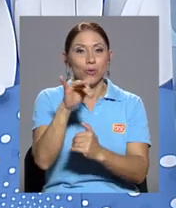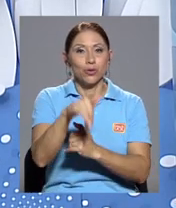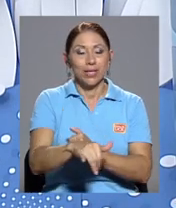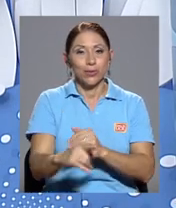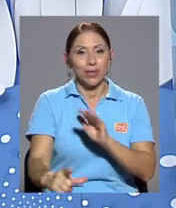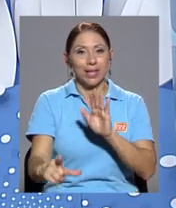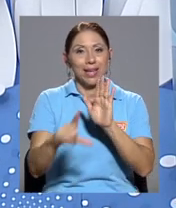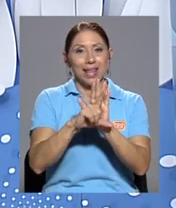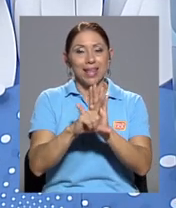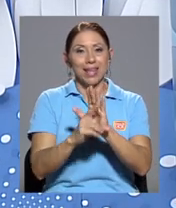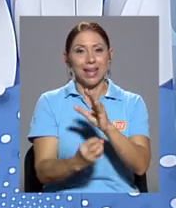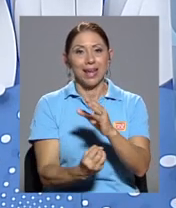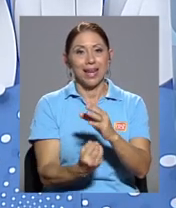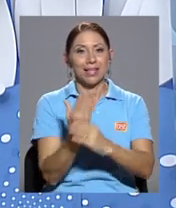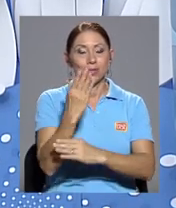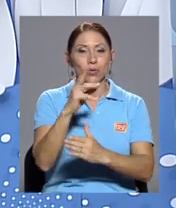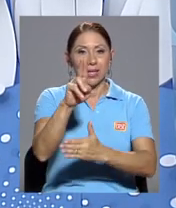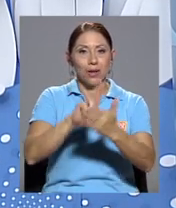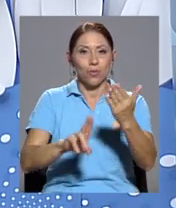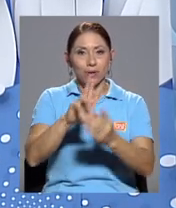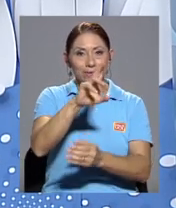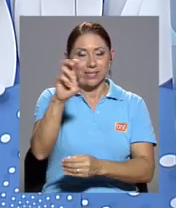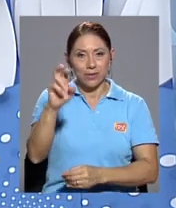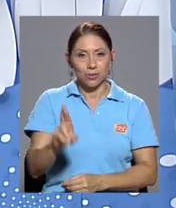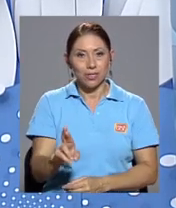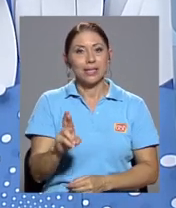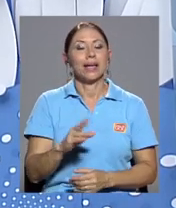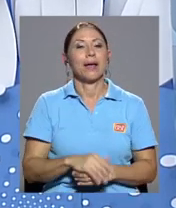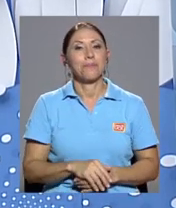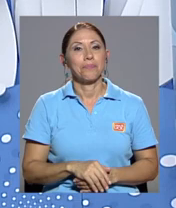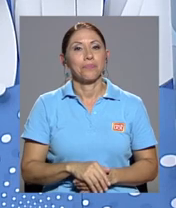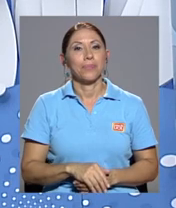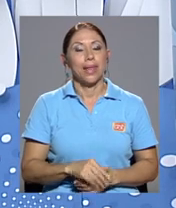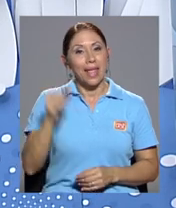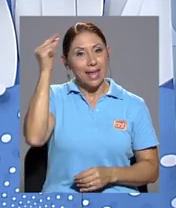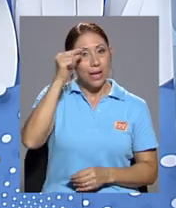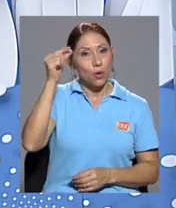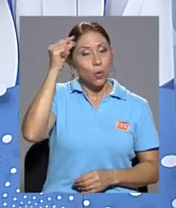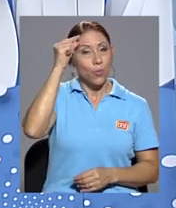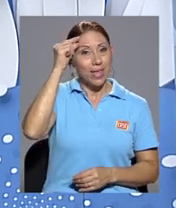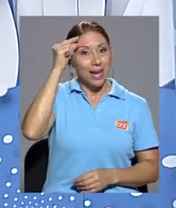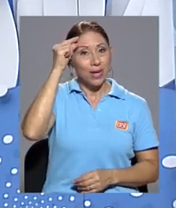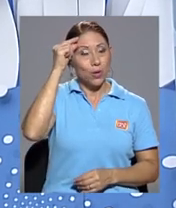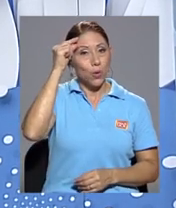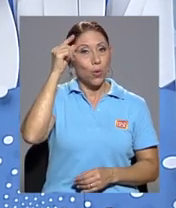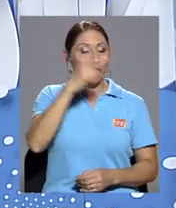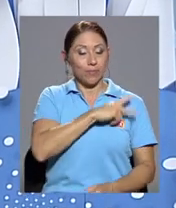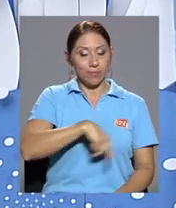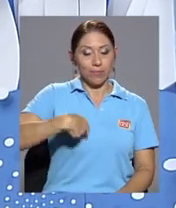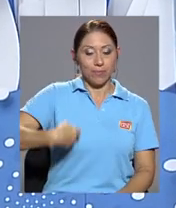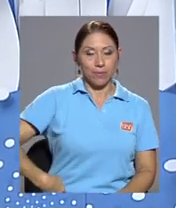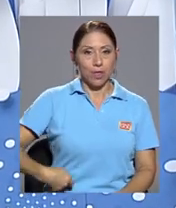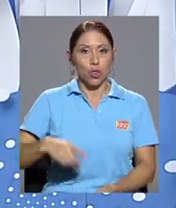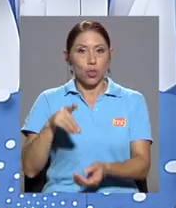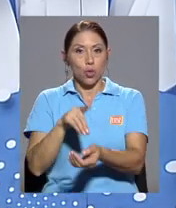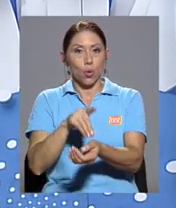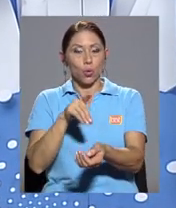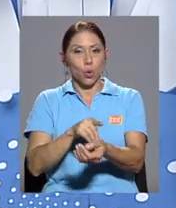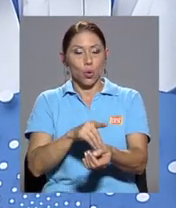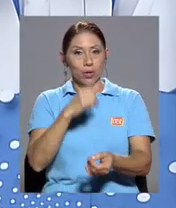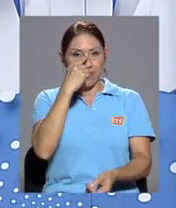creación de la universidad de costa rica en el gobierno del doctor rafael ángel calderón guardia